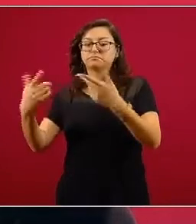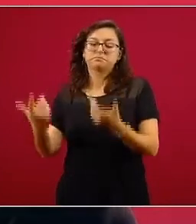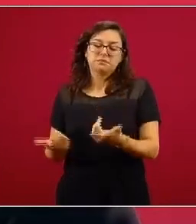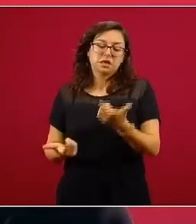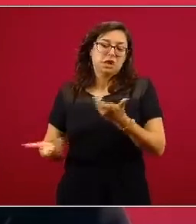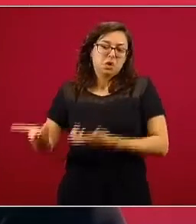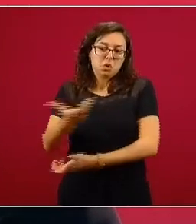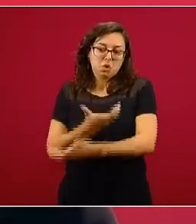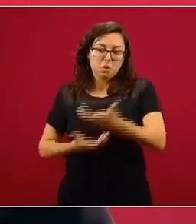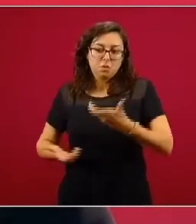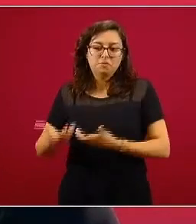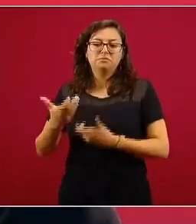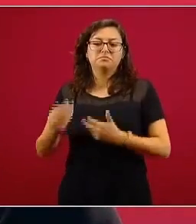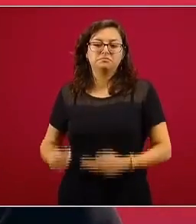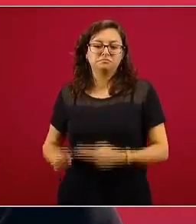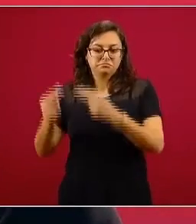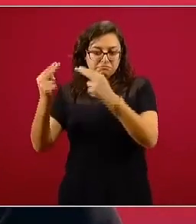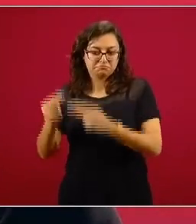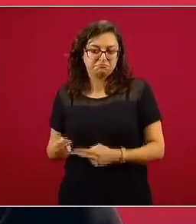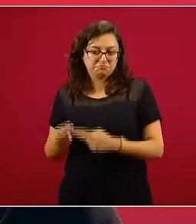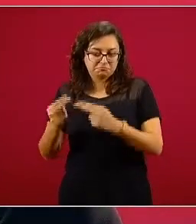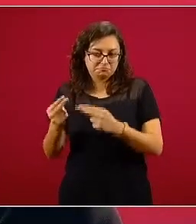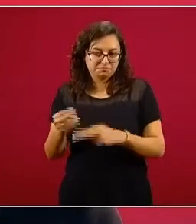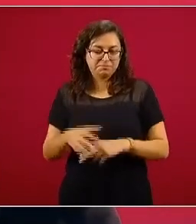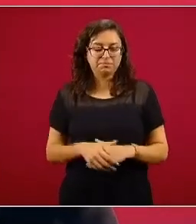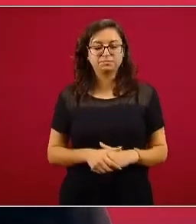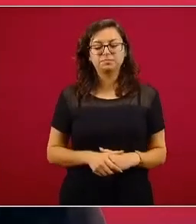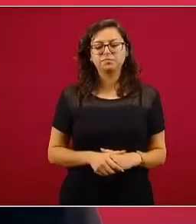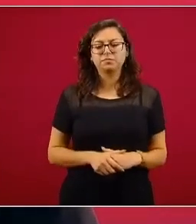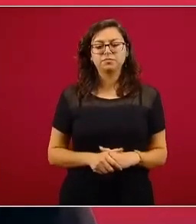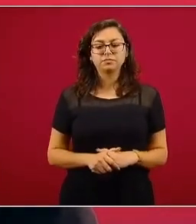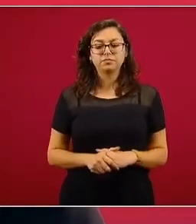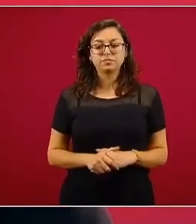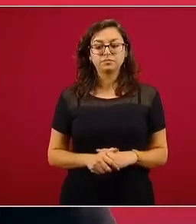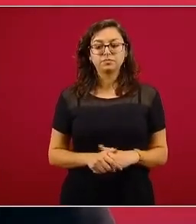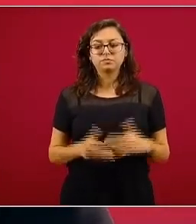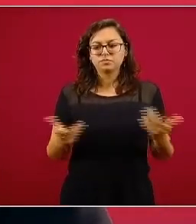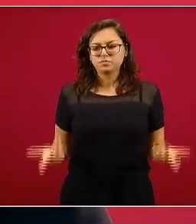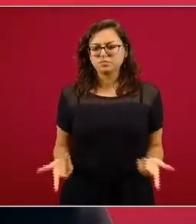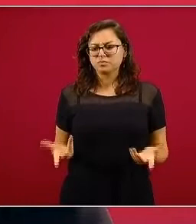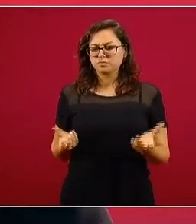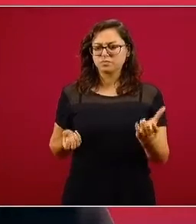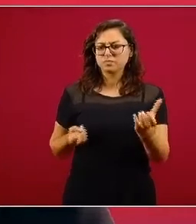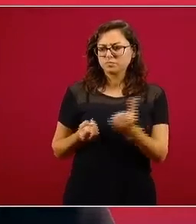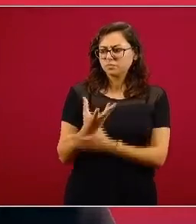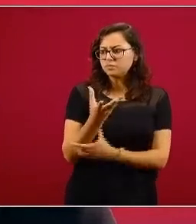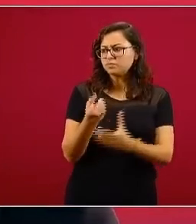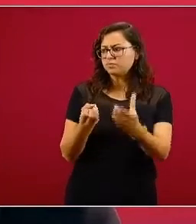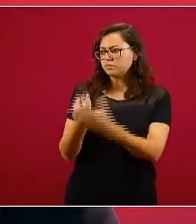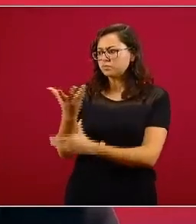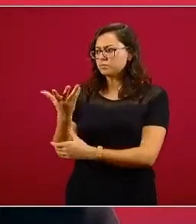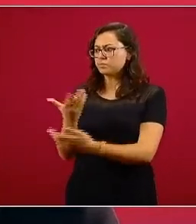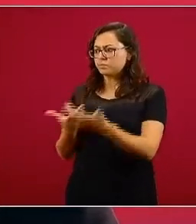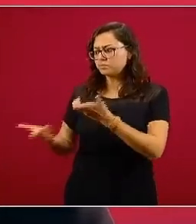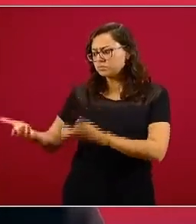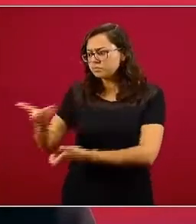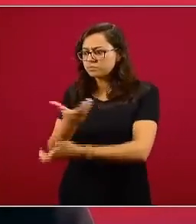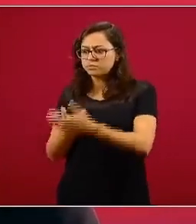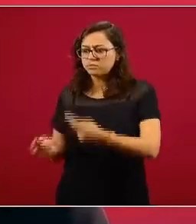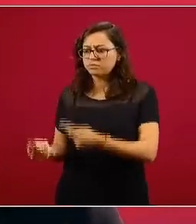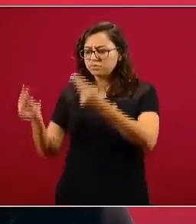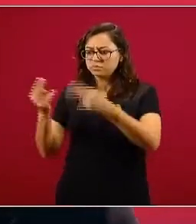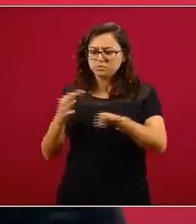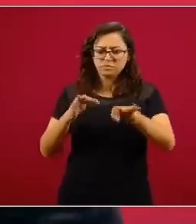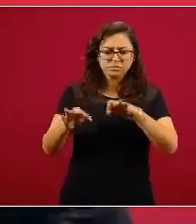comercial en el espacio público. ¿Por qué hay que liberar las actividades? Porque, también